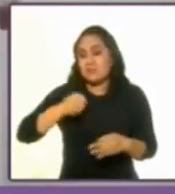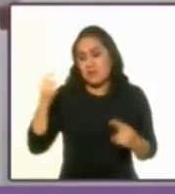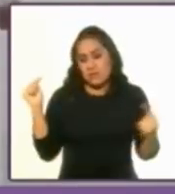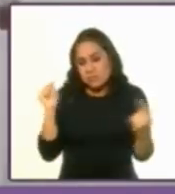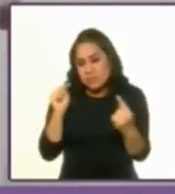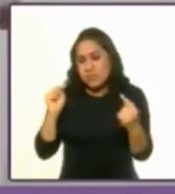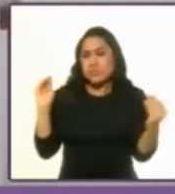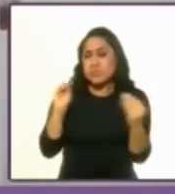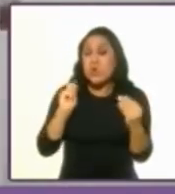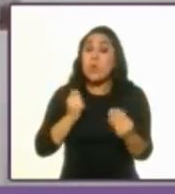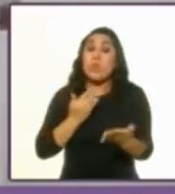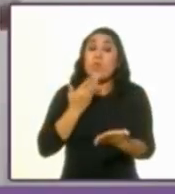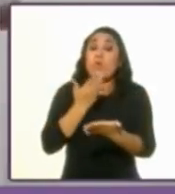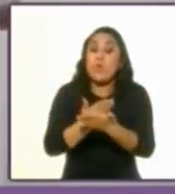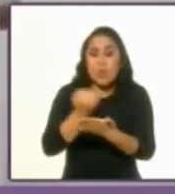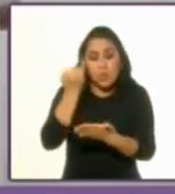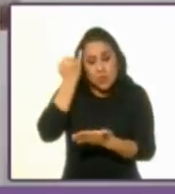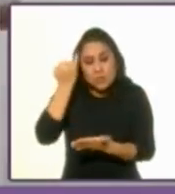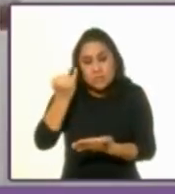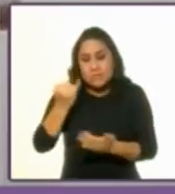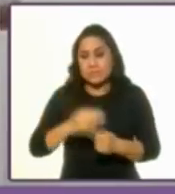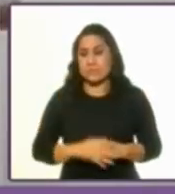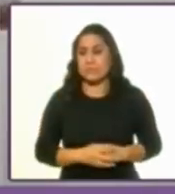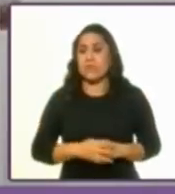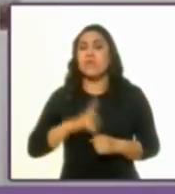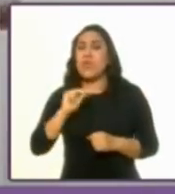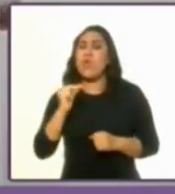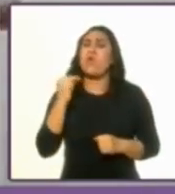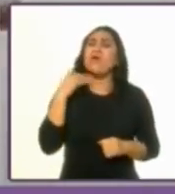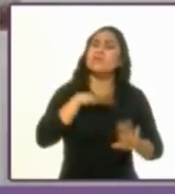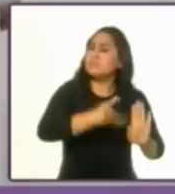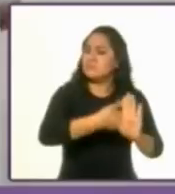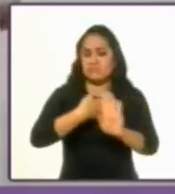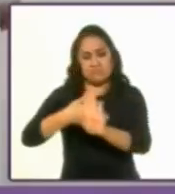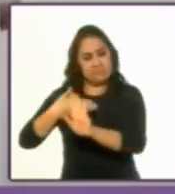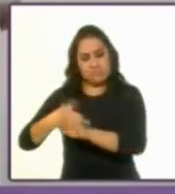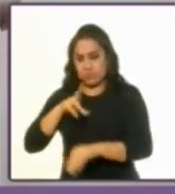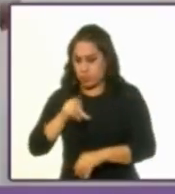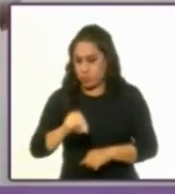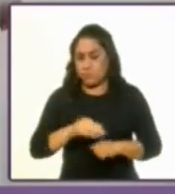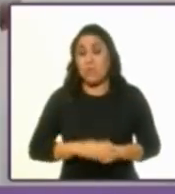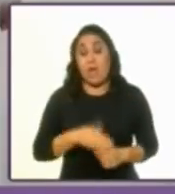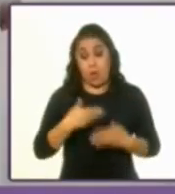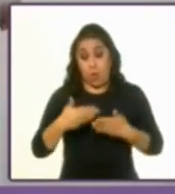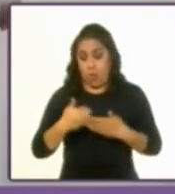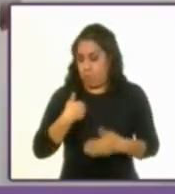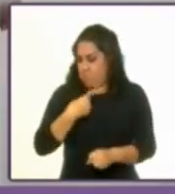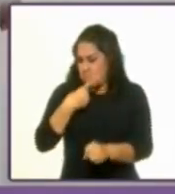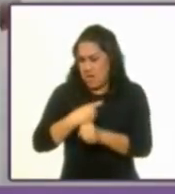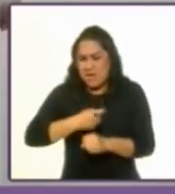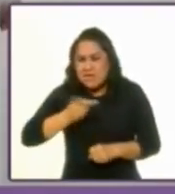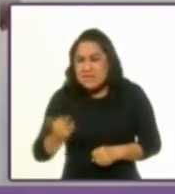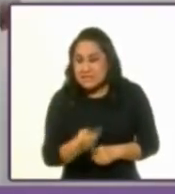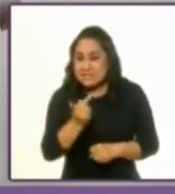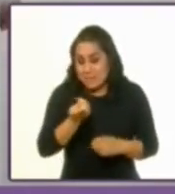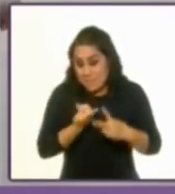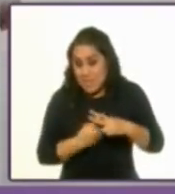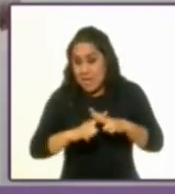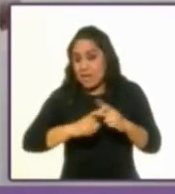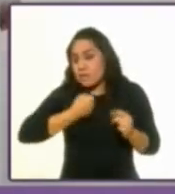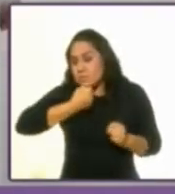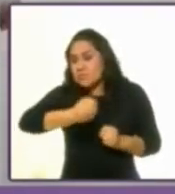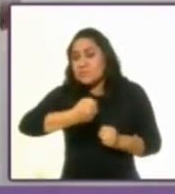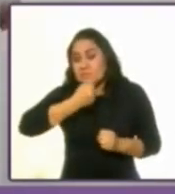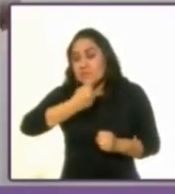propuesta sobre la descalificación la primera pregunta que haremos la que detona el bloque surgió